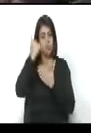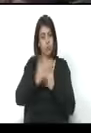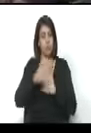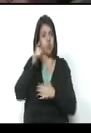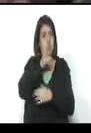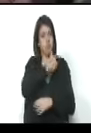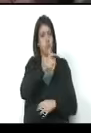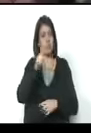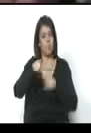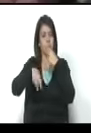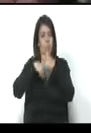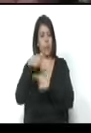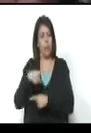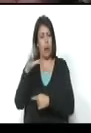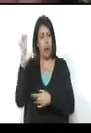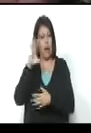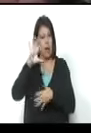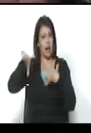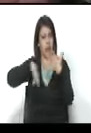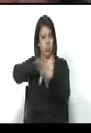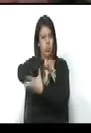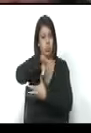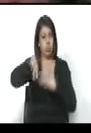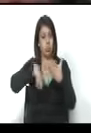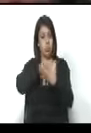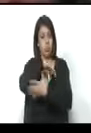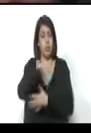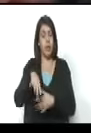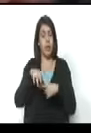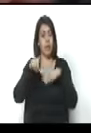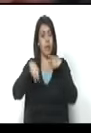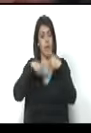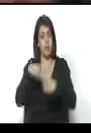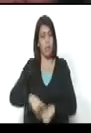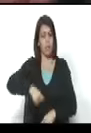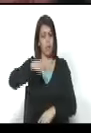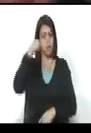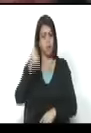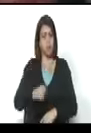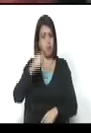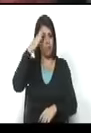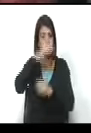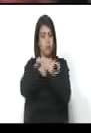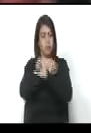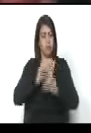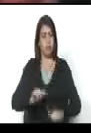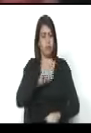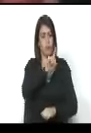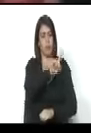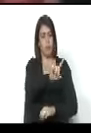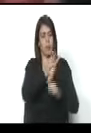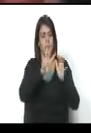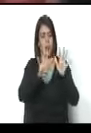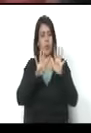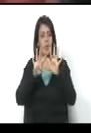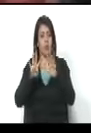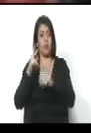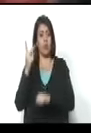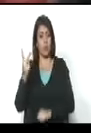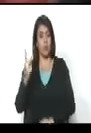pueblo después del Caracazo, de aquel Caracazo y después de la rebelión cívico-militar del año